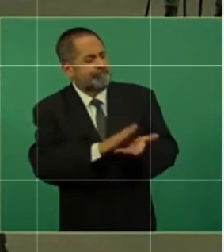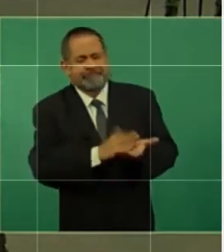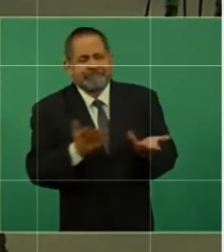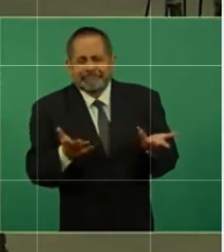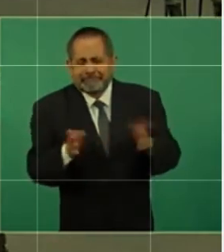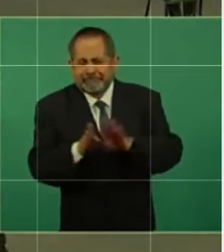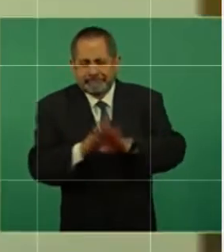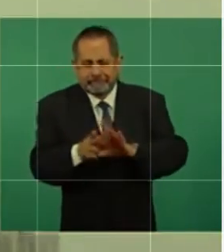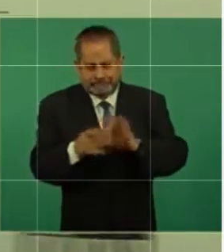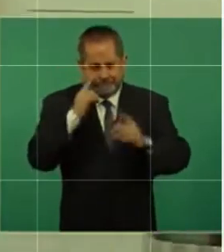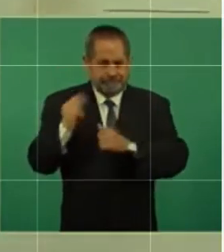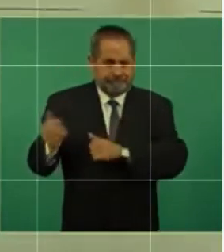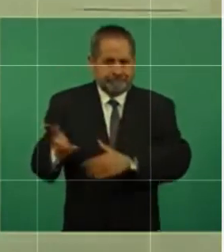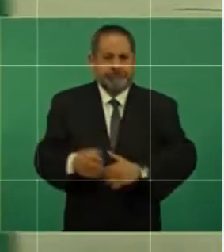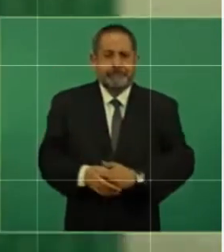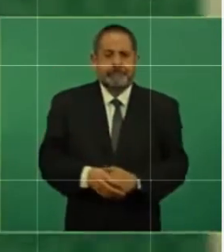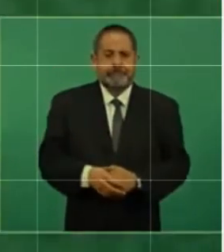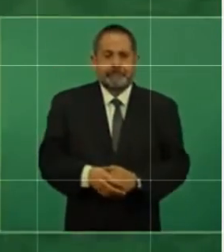Adelante.